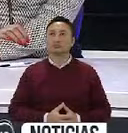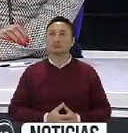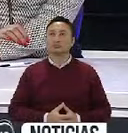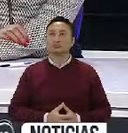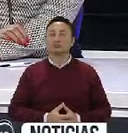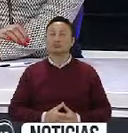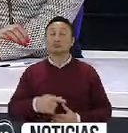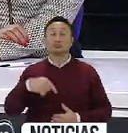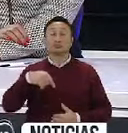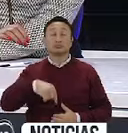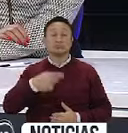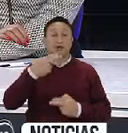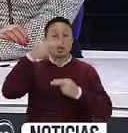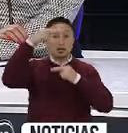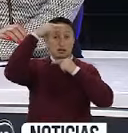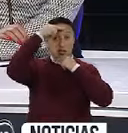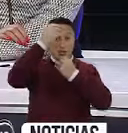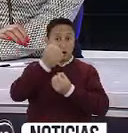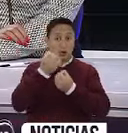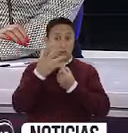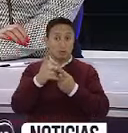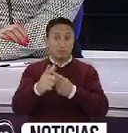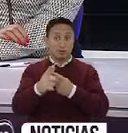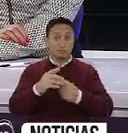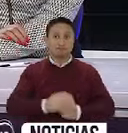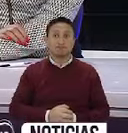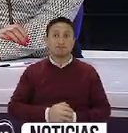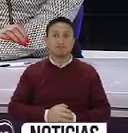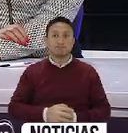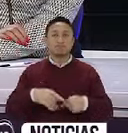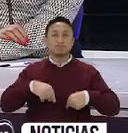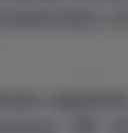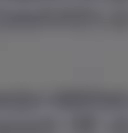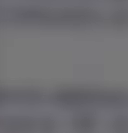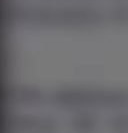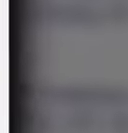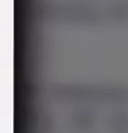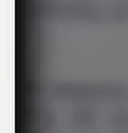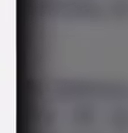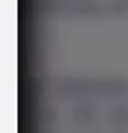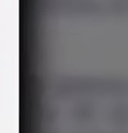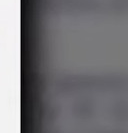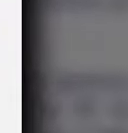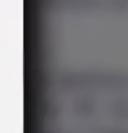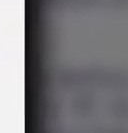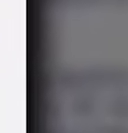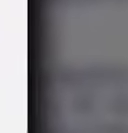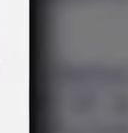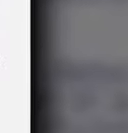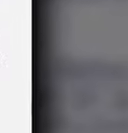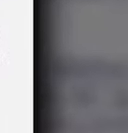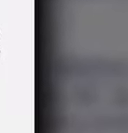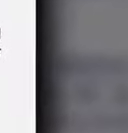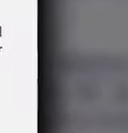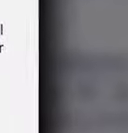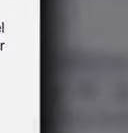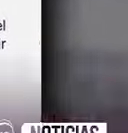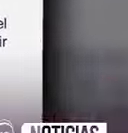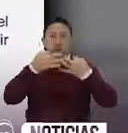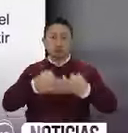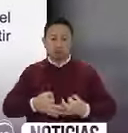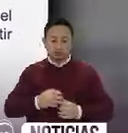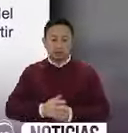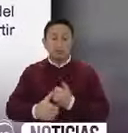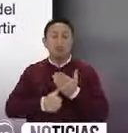Les tenemos una información de última hora, así que preste mucha atención. A través de un comunicado oficial,